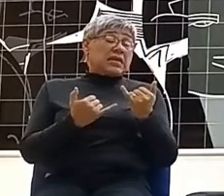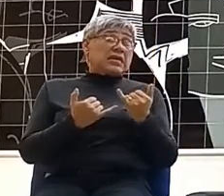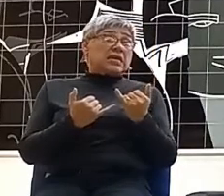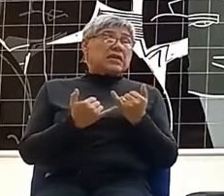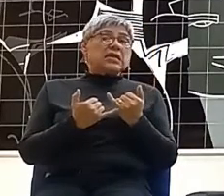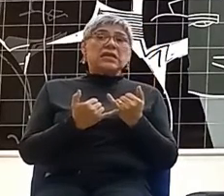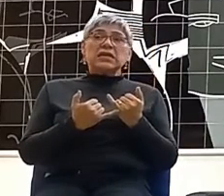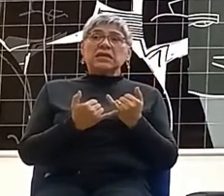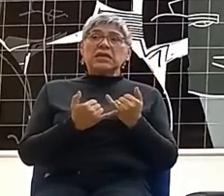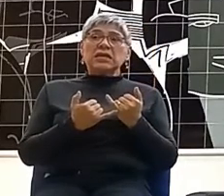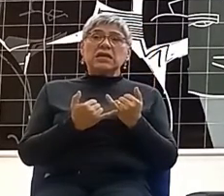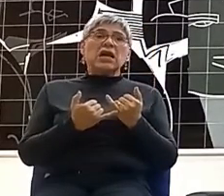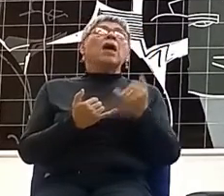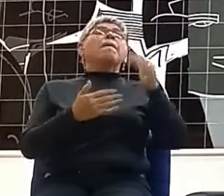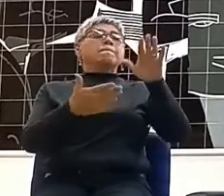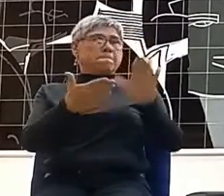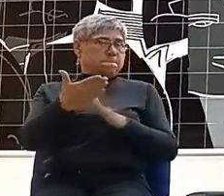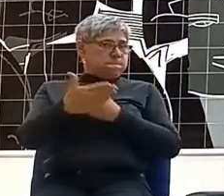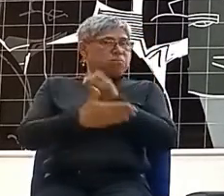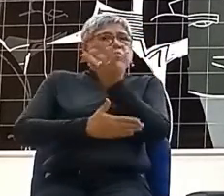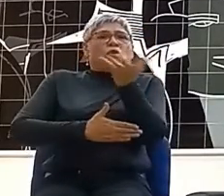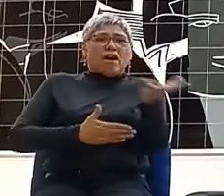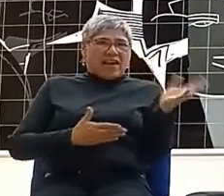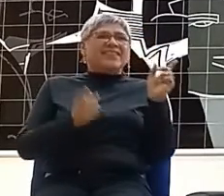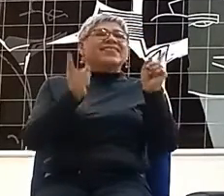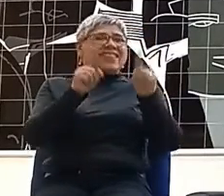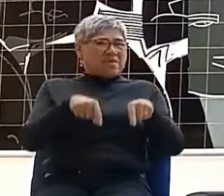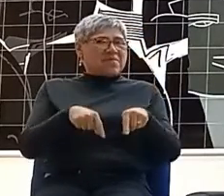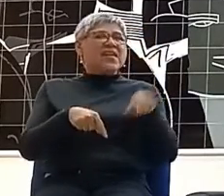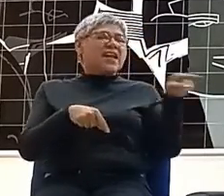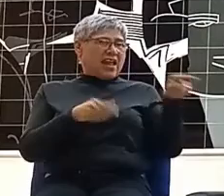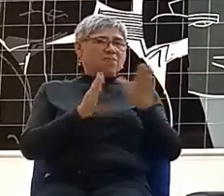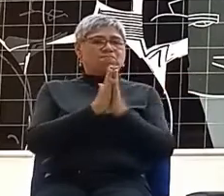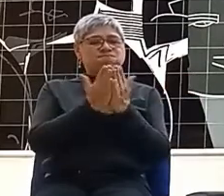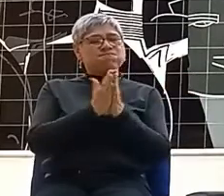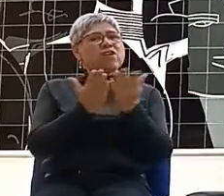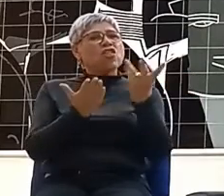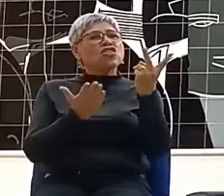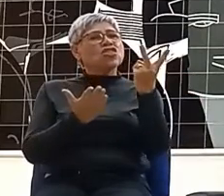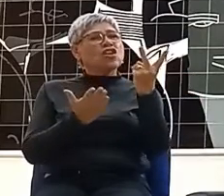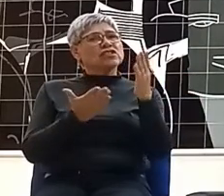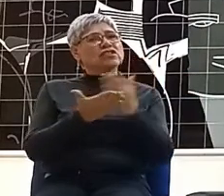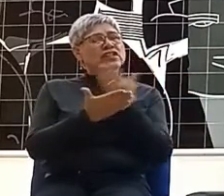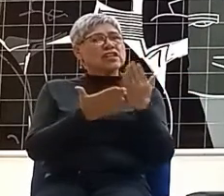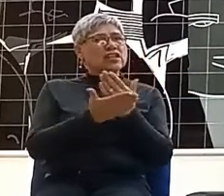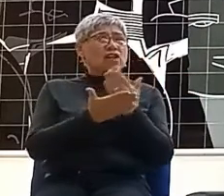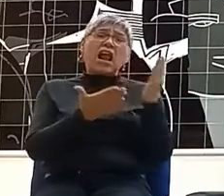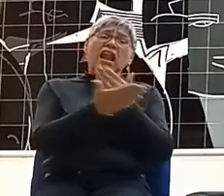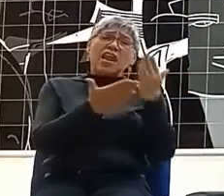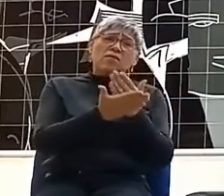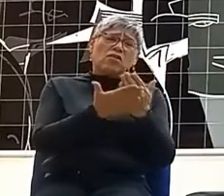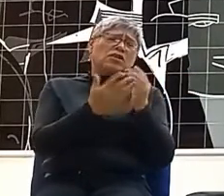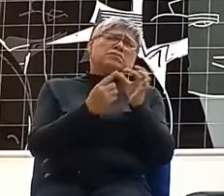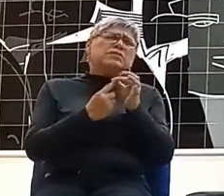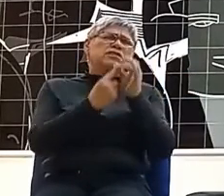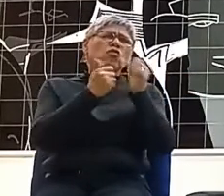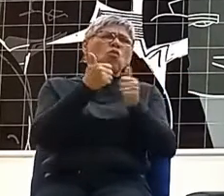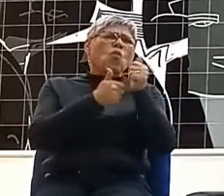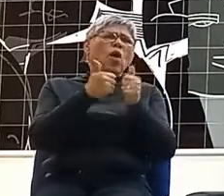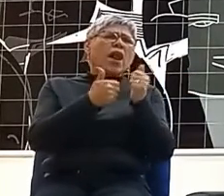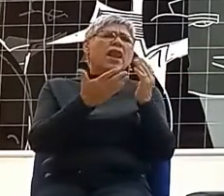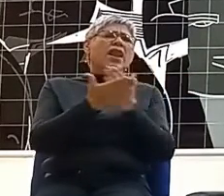poeta ha publicado 2 libros en especial, un libro que me gusta mucho, que es del